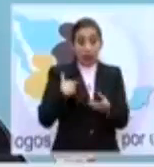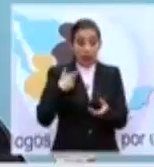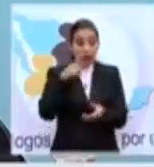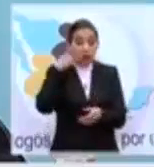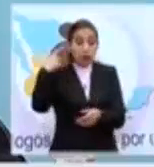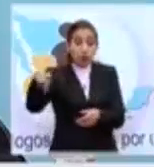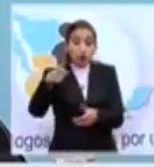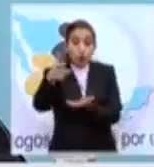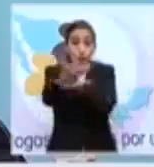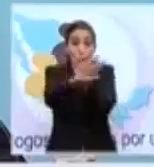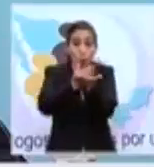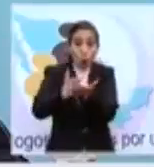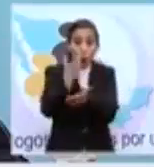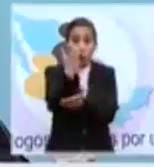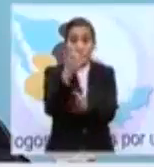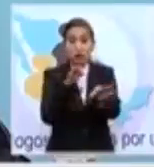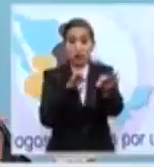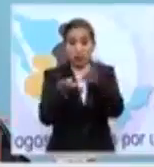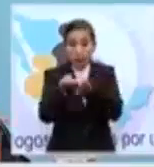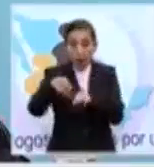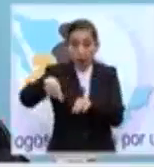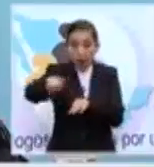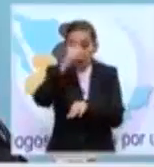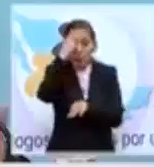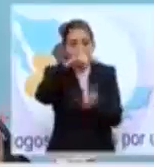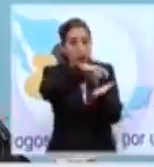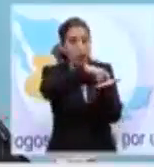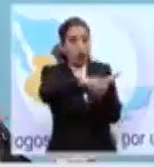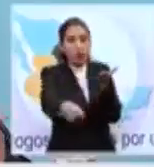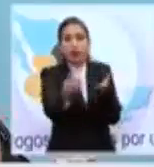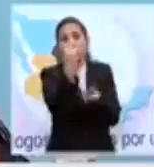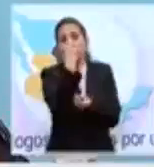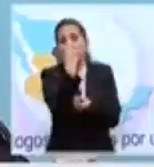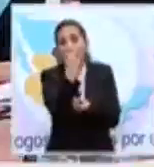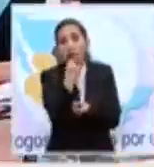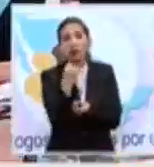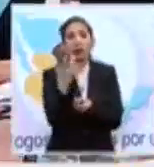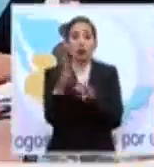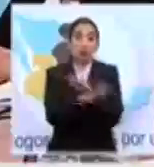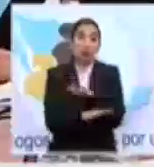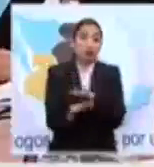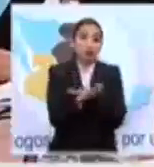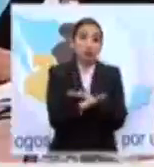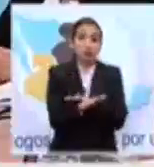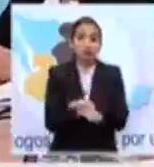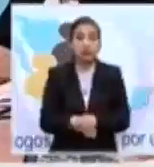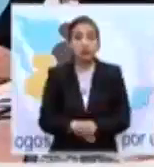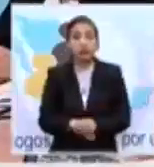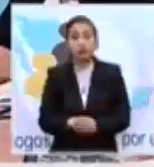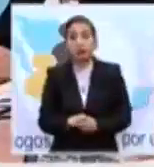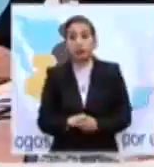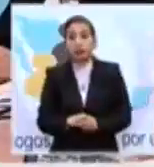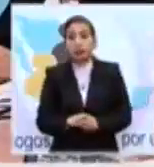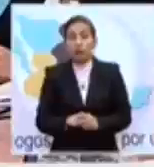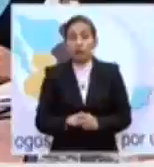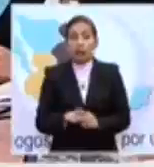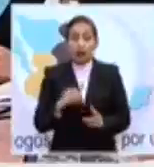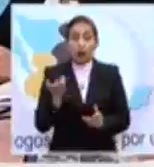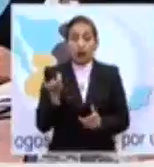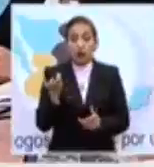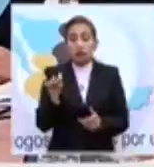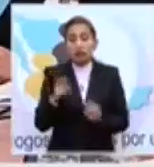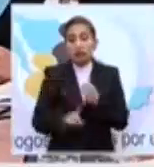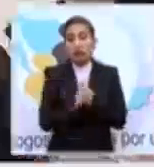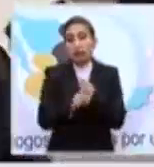ingresos de la población para adquirir la canasta básica, la canasta alimentaria, y eso lleva a un